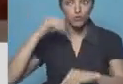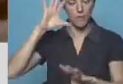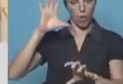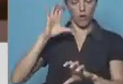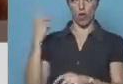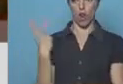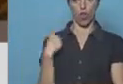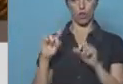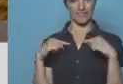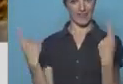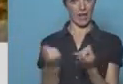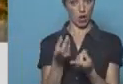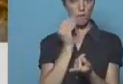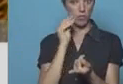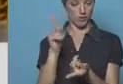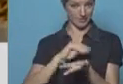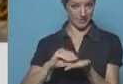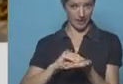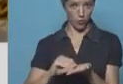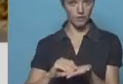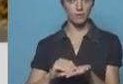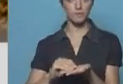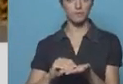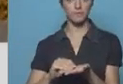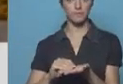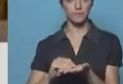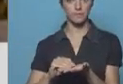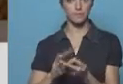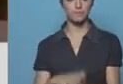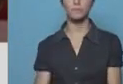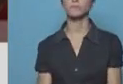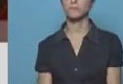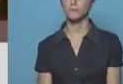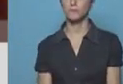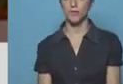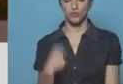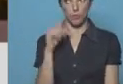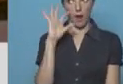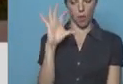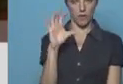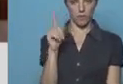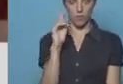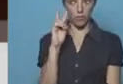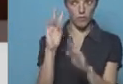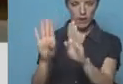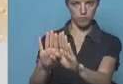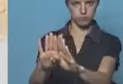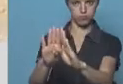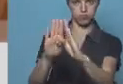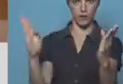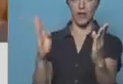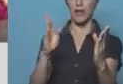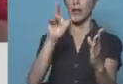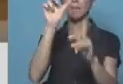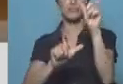senadores, ahí en el comedor donde cenan y almuerzan los senadores. Y me acuerdo que cuando se abrió la puerta, la gente no distinguía quién